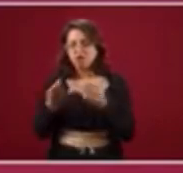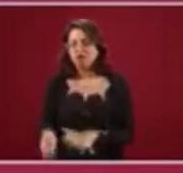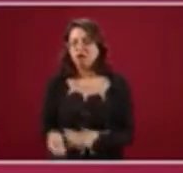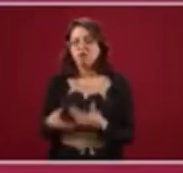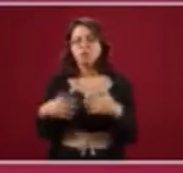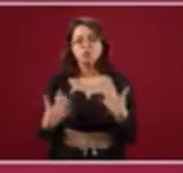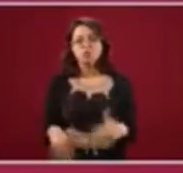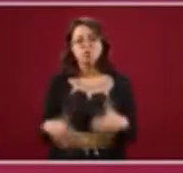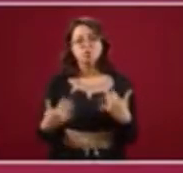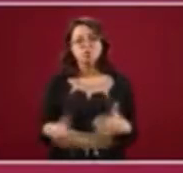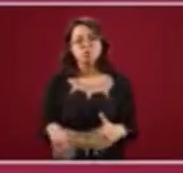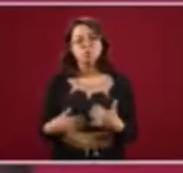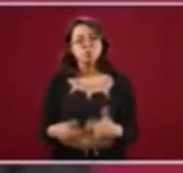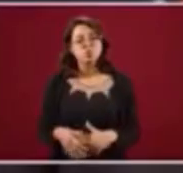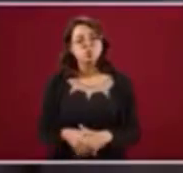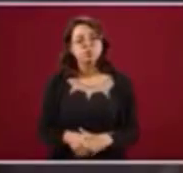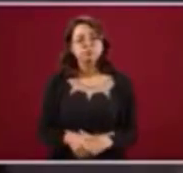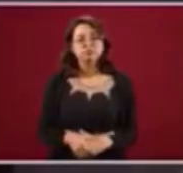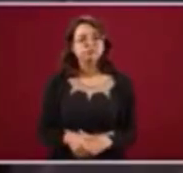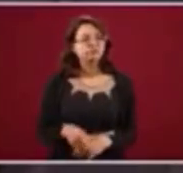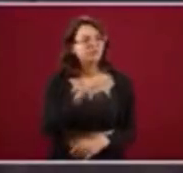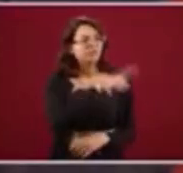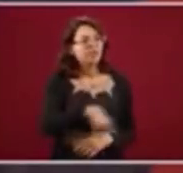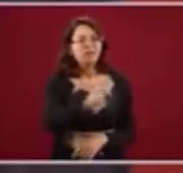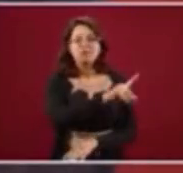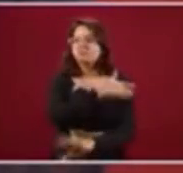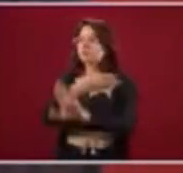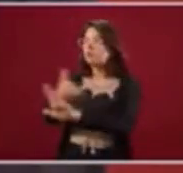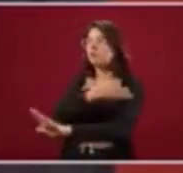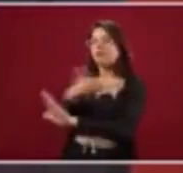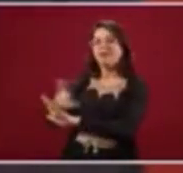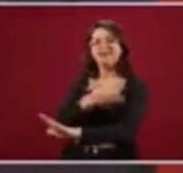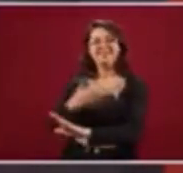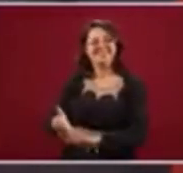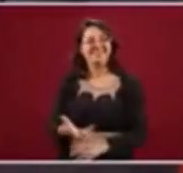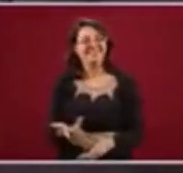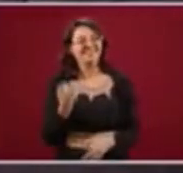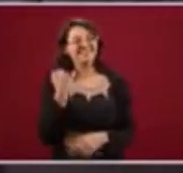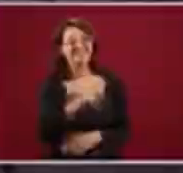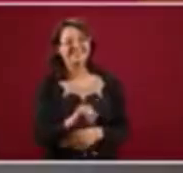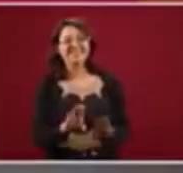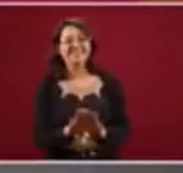y se oponían. Bueno, es